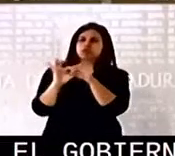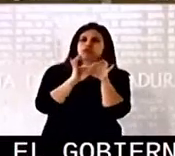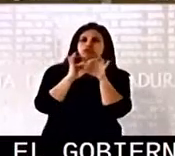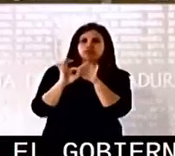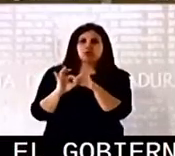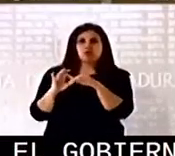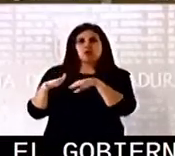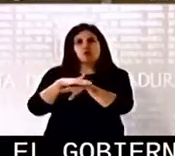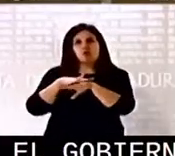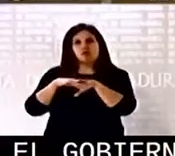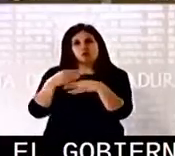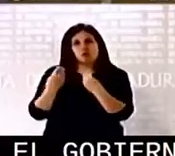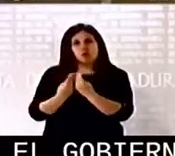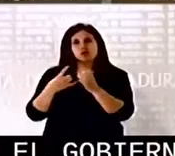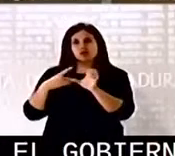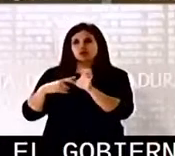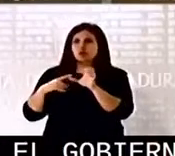Extremadura